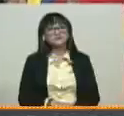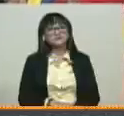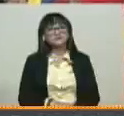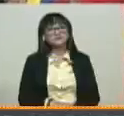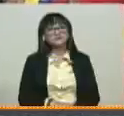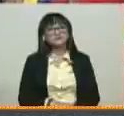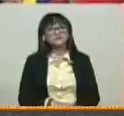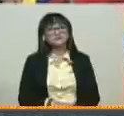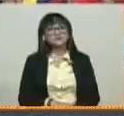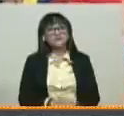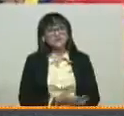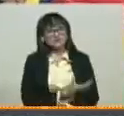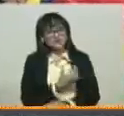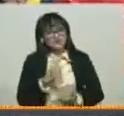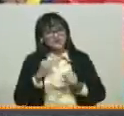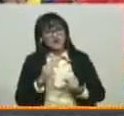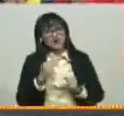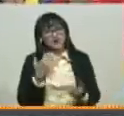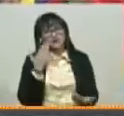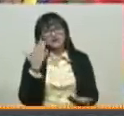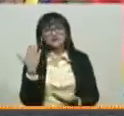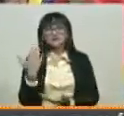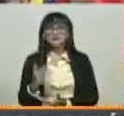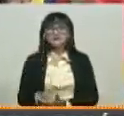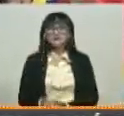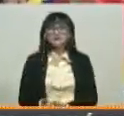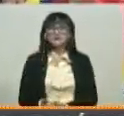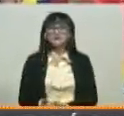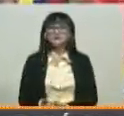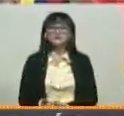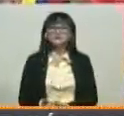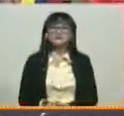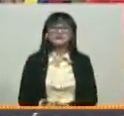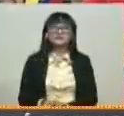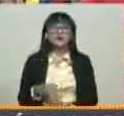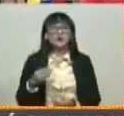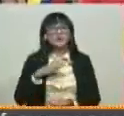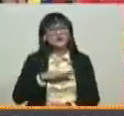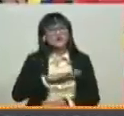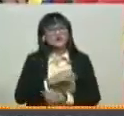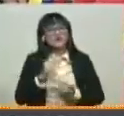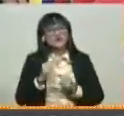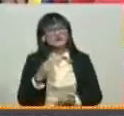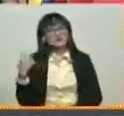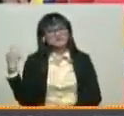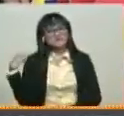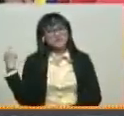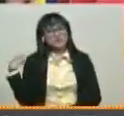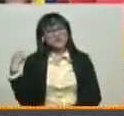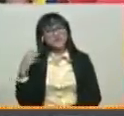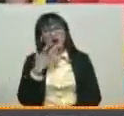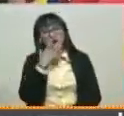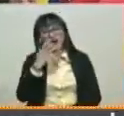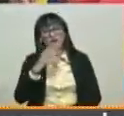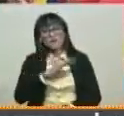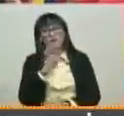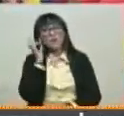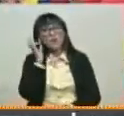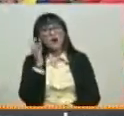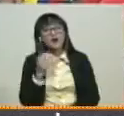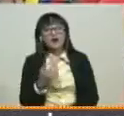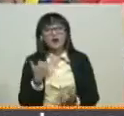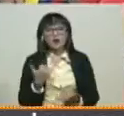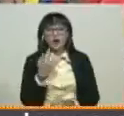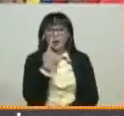Tan enérgico, vamos a ver pues. Vamos a ver cómo está la fuerza de los pulmones de las mujeres. A la cuenta de